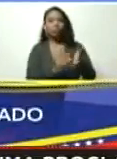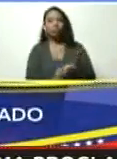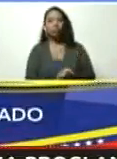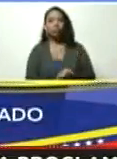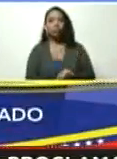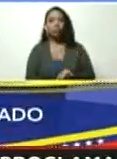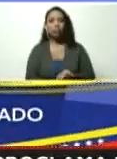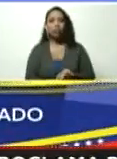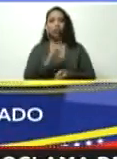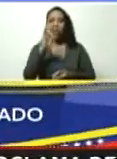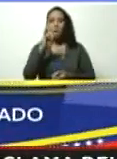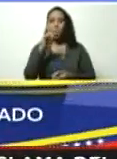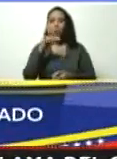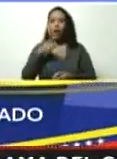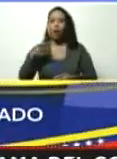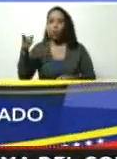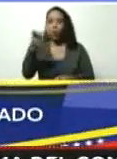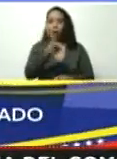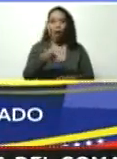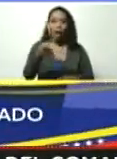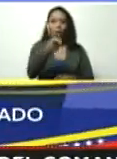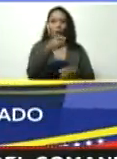nunca buscado, nunca deseado,